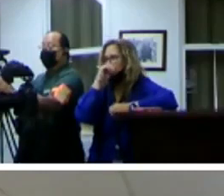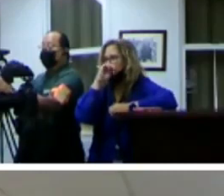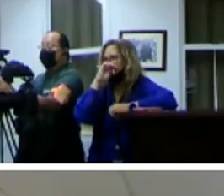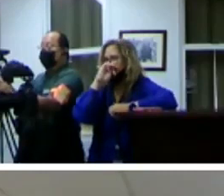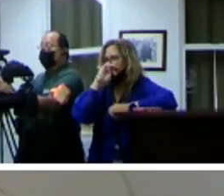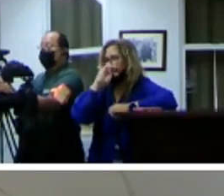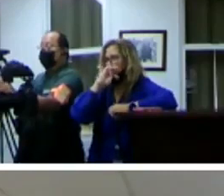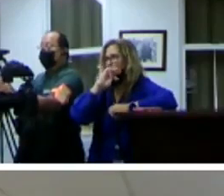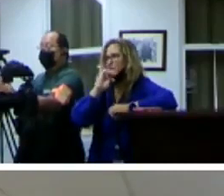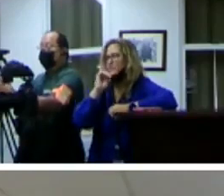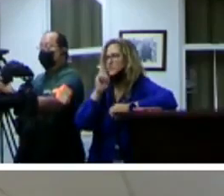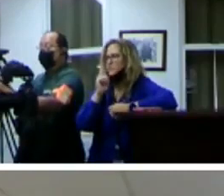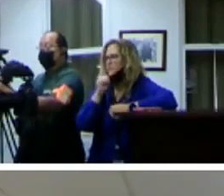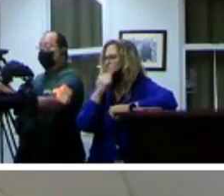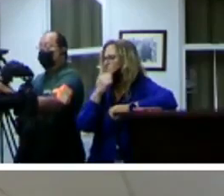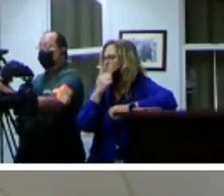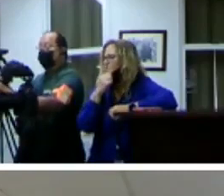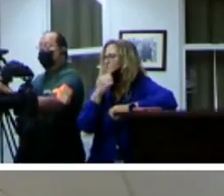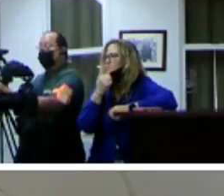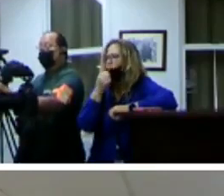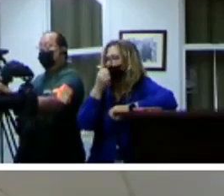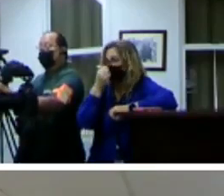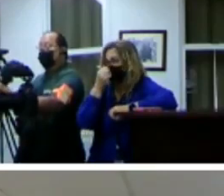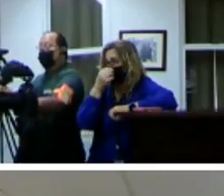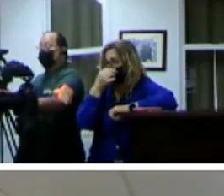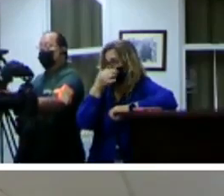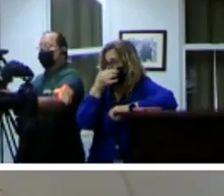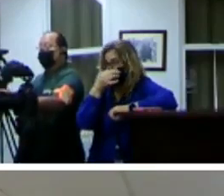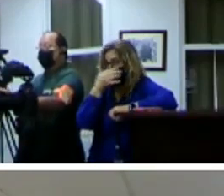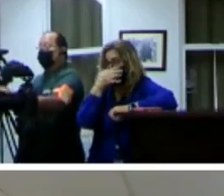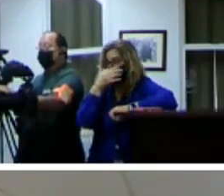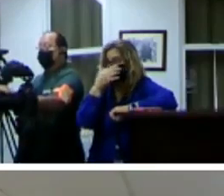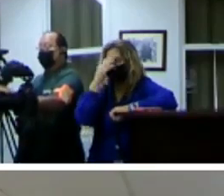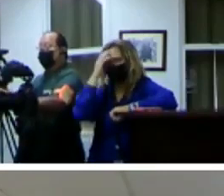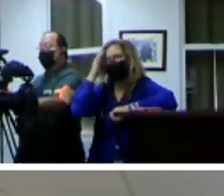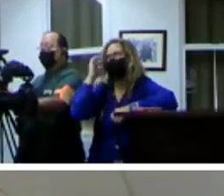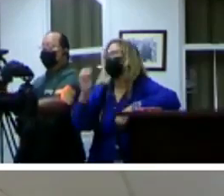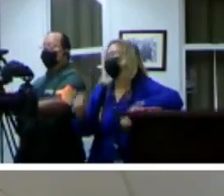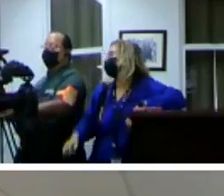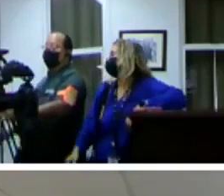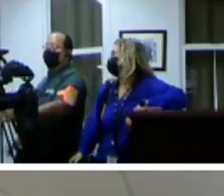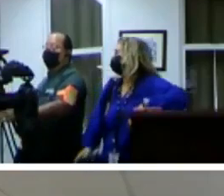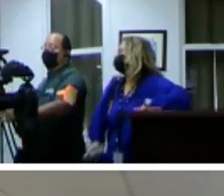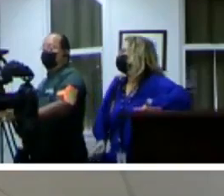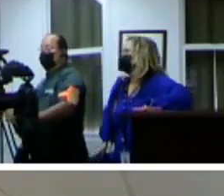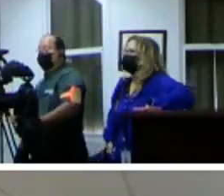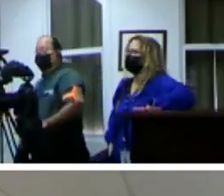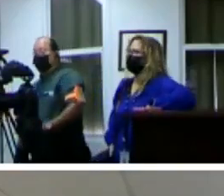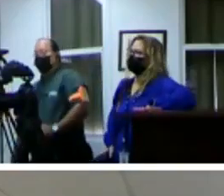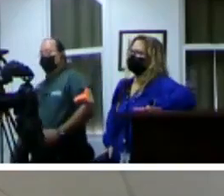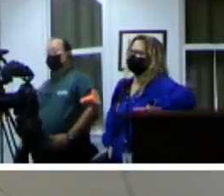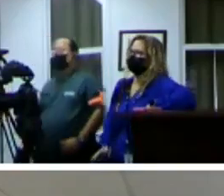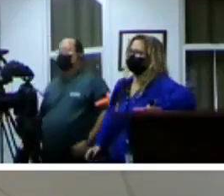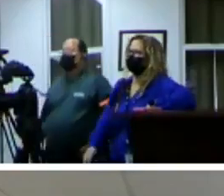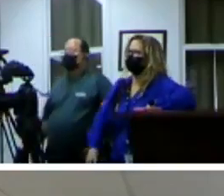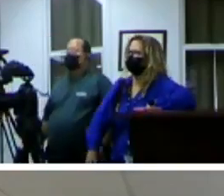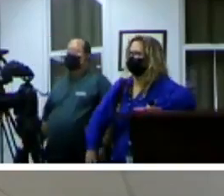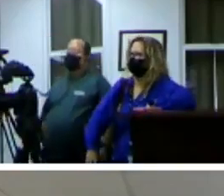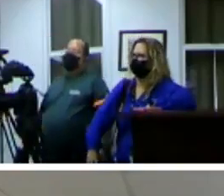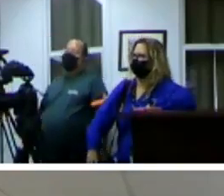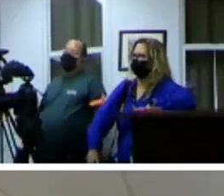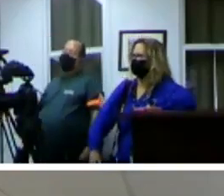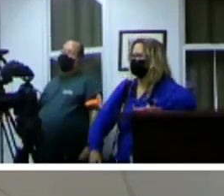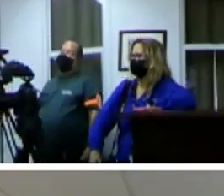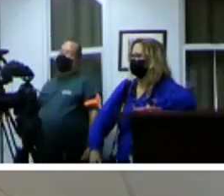usted no responde por Luma, ¿o sí? No, correcto. ¿No correcto qué? ¿Que no responden por Luma? Nosotros somos responsables